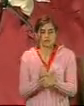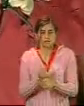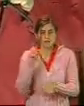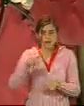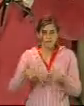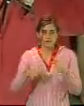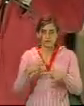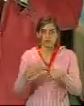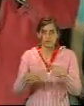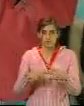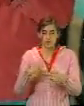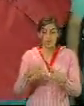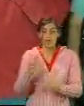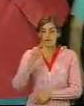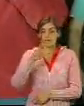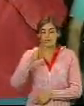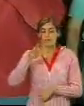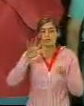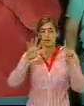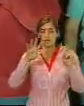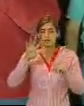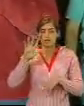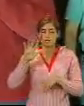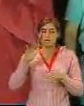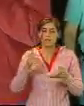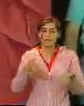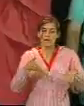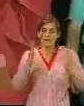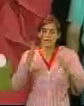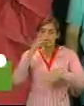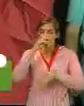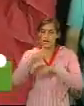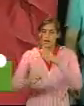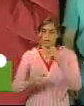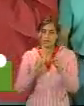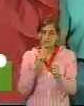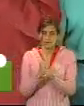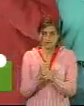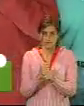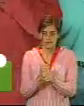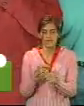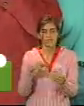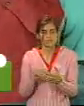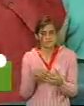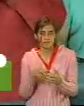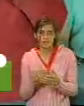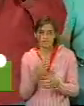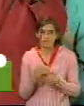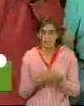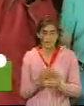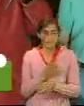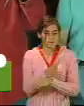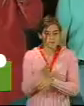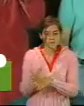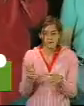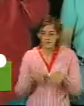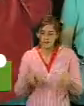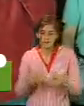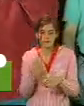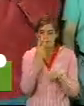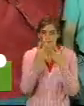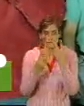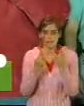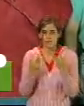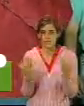esta producción de 375 edificios al año. Bueno, ahora vamos a hacer un recorrido por la planta, seguir conversando